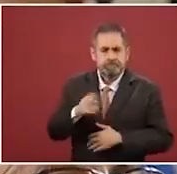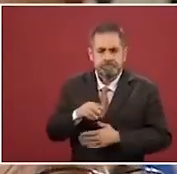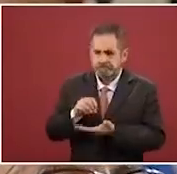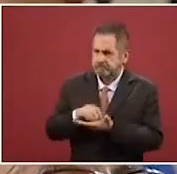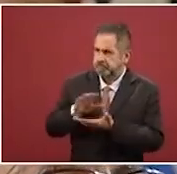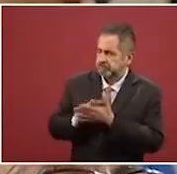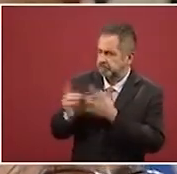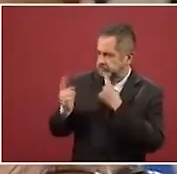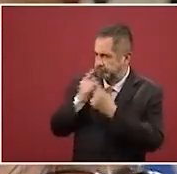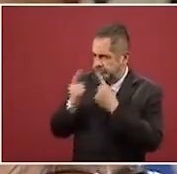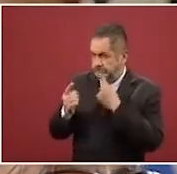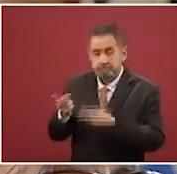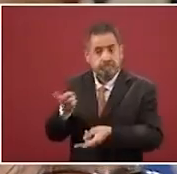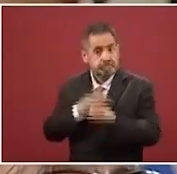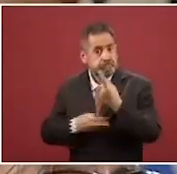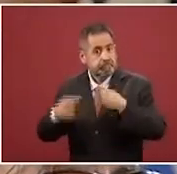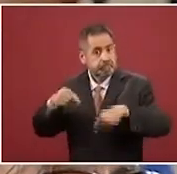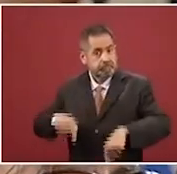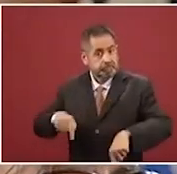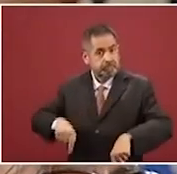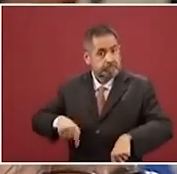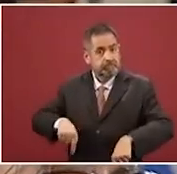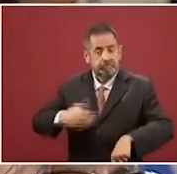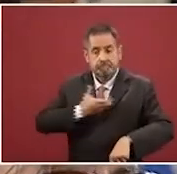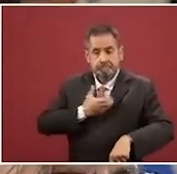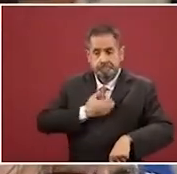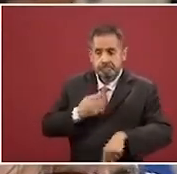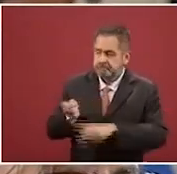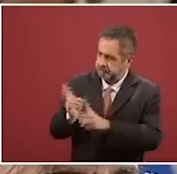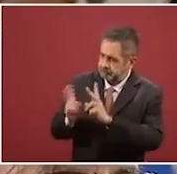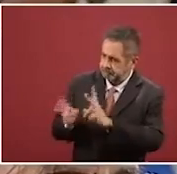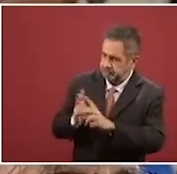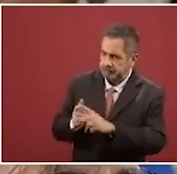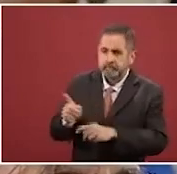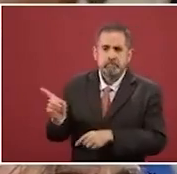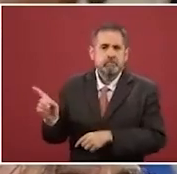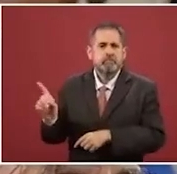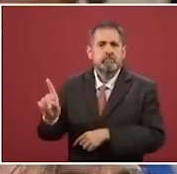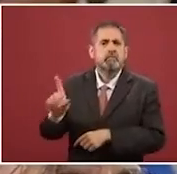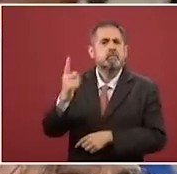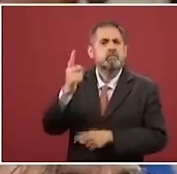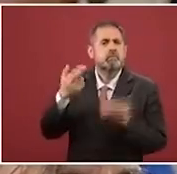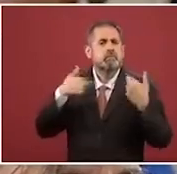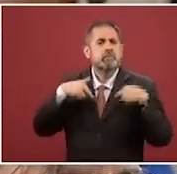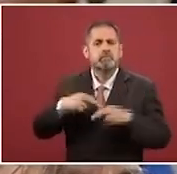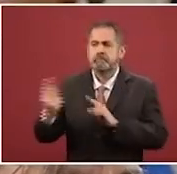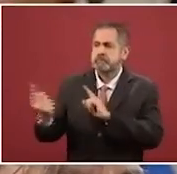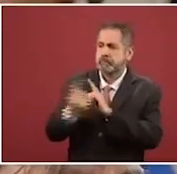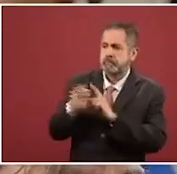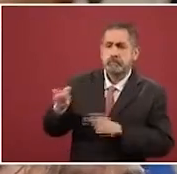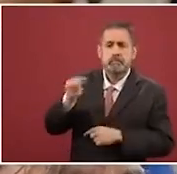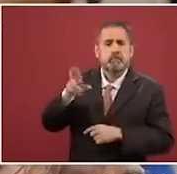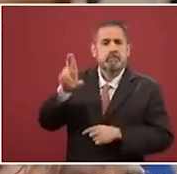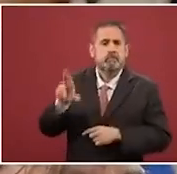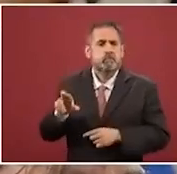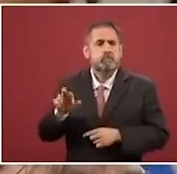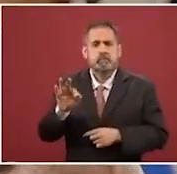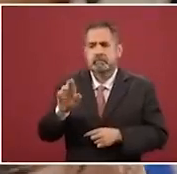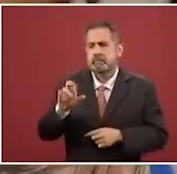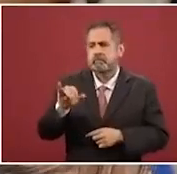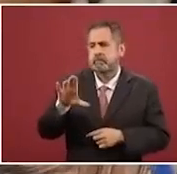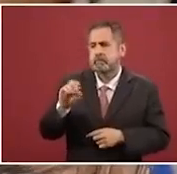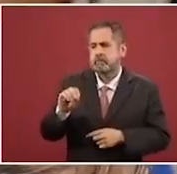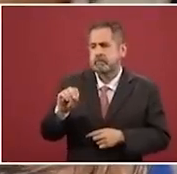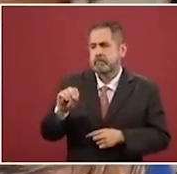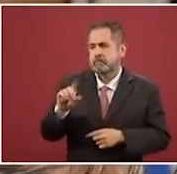cita, vinieron aquí a Palacio Nacional y en su representación el doctor en ciencias Francisco